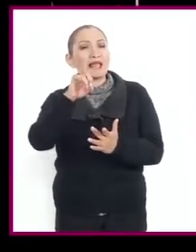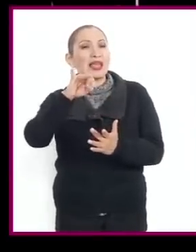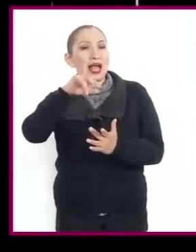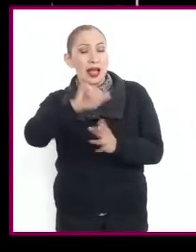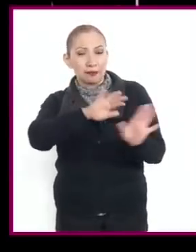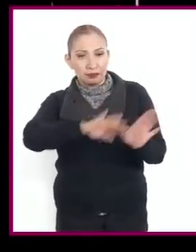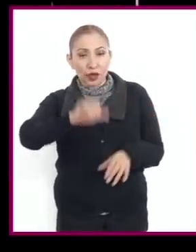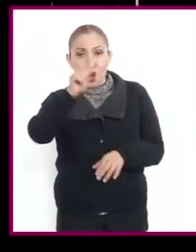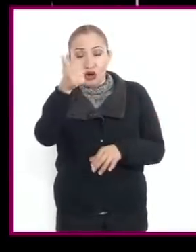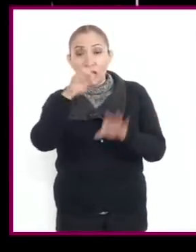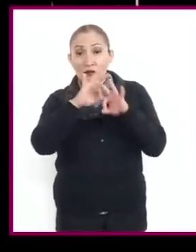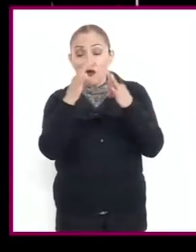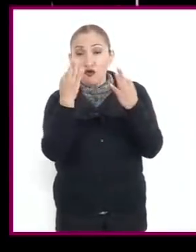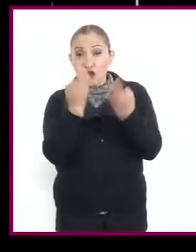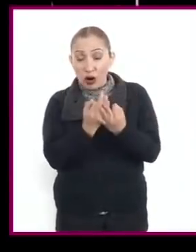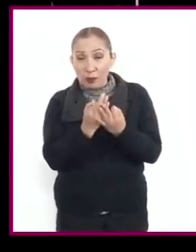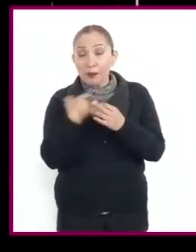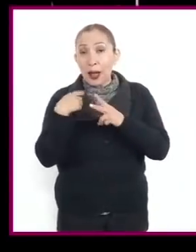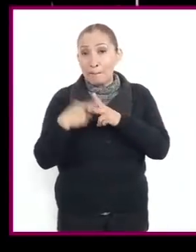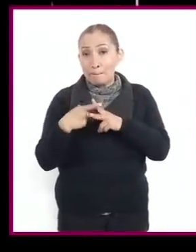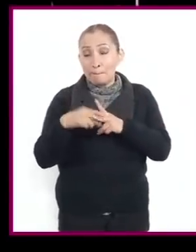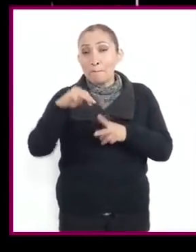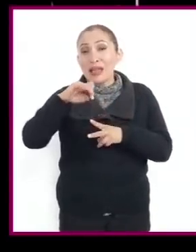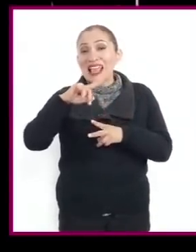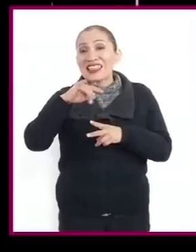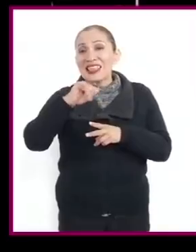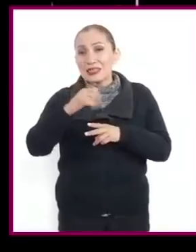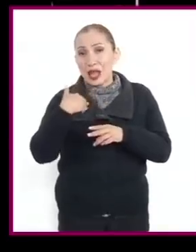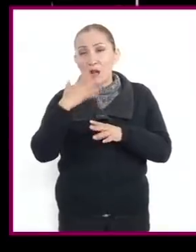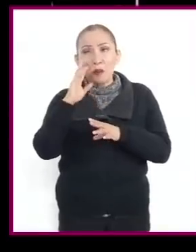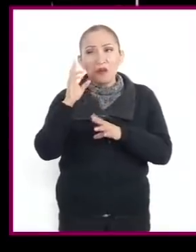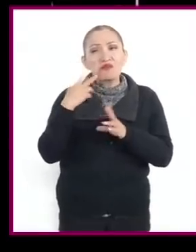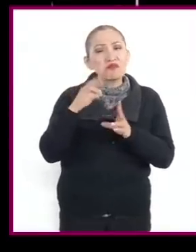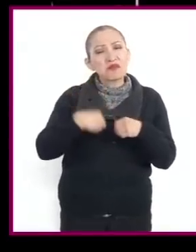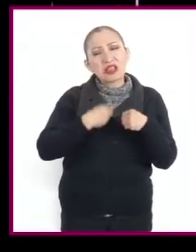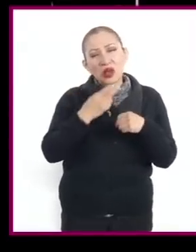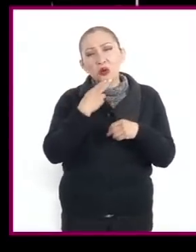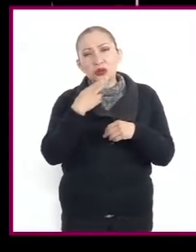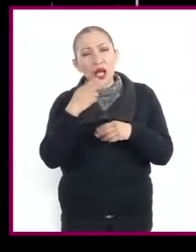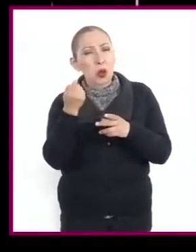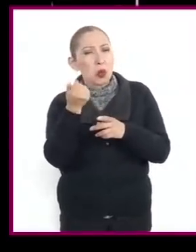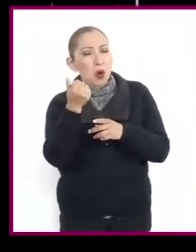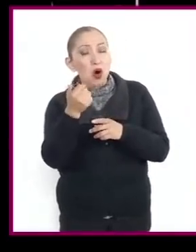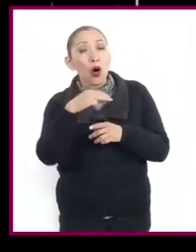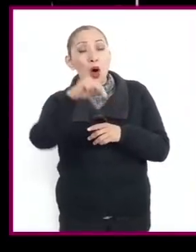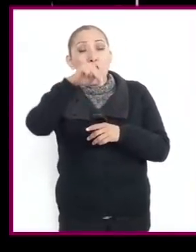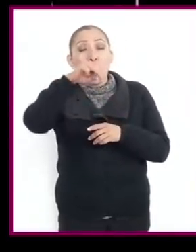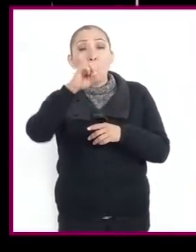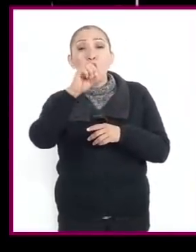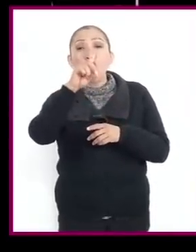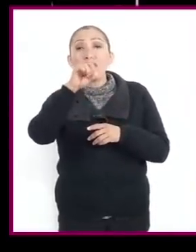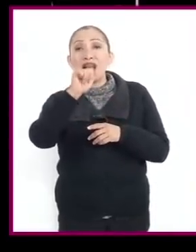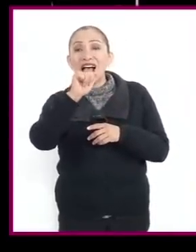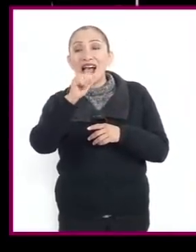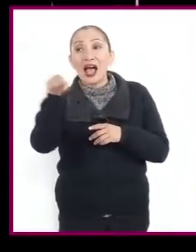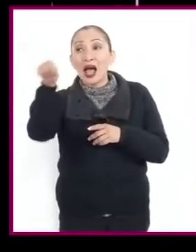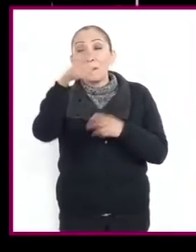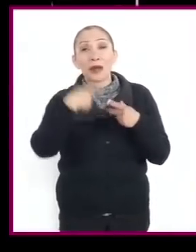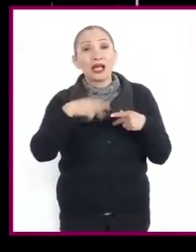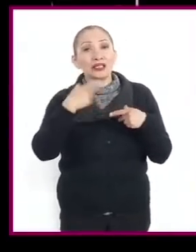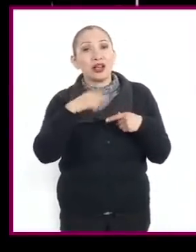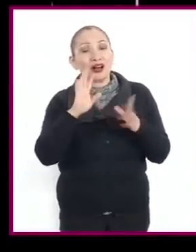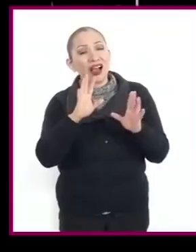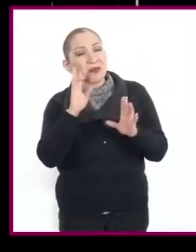la tercera medida de tendencia central, y esta es la medida que en la vida real muy probablemente se usa menos, es la moda. Una medida que la gente